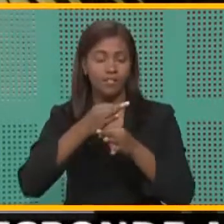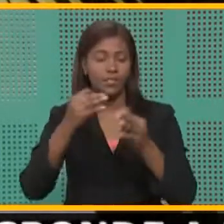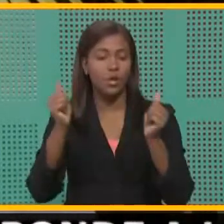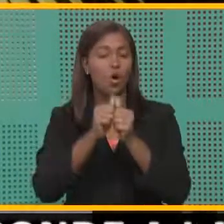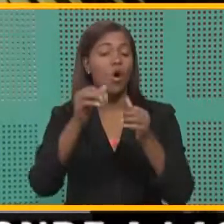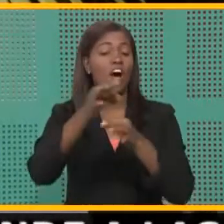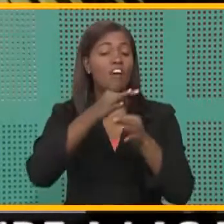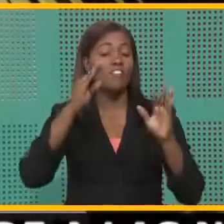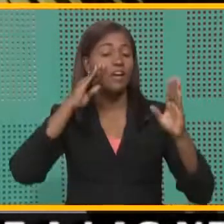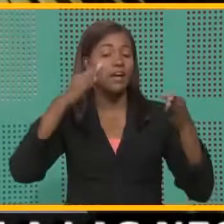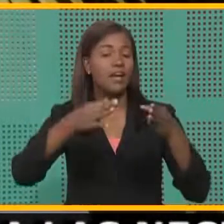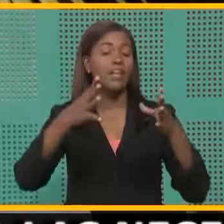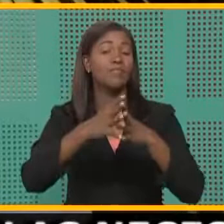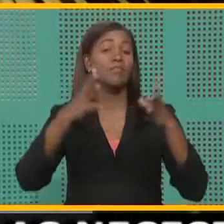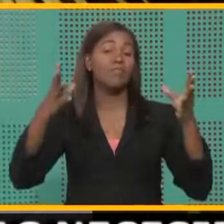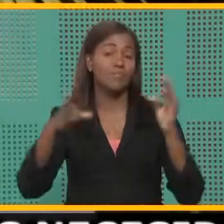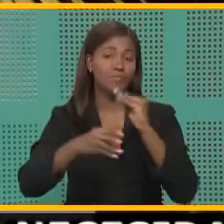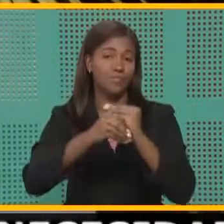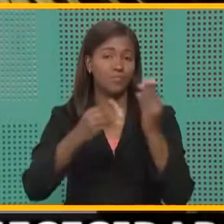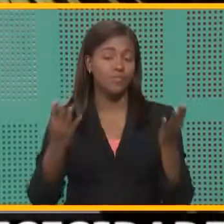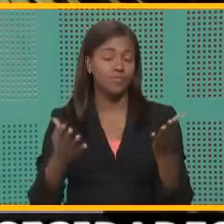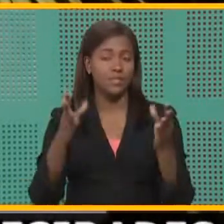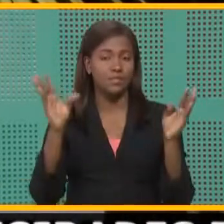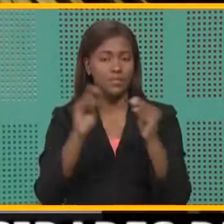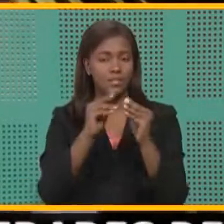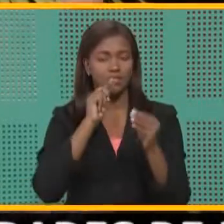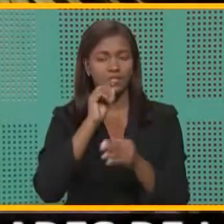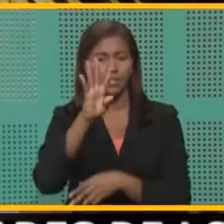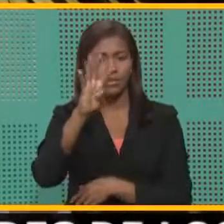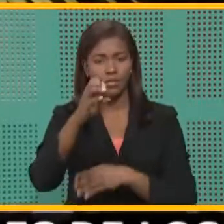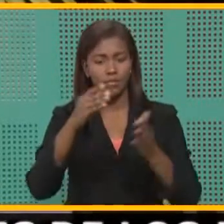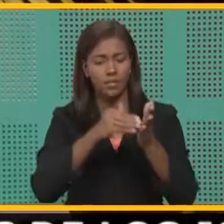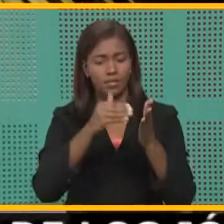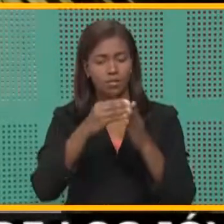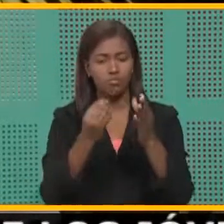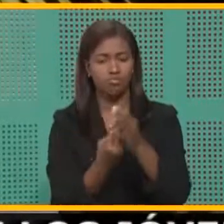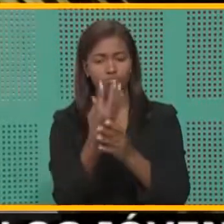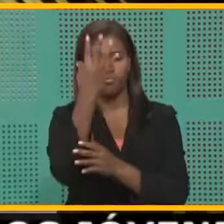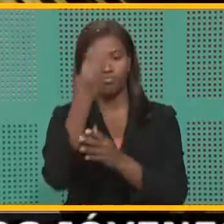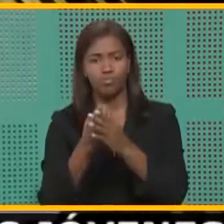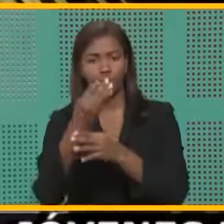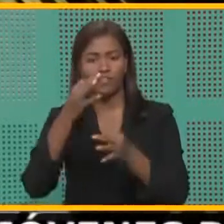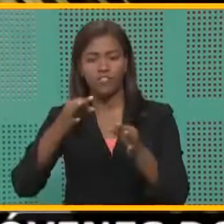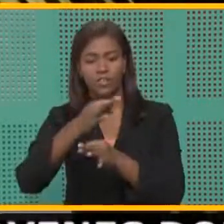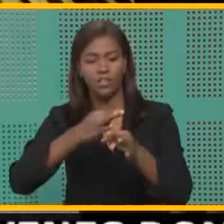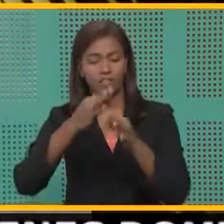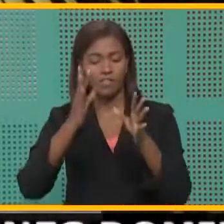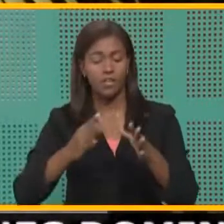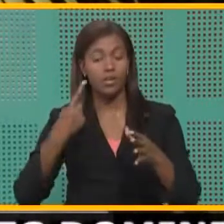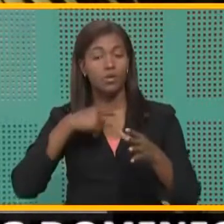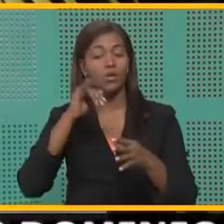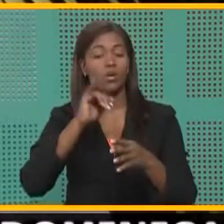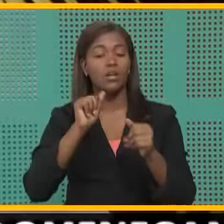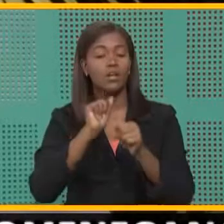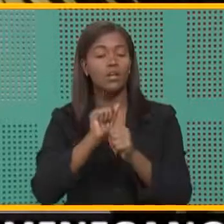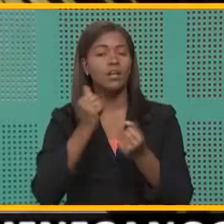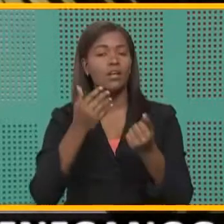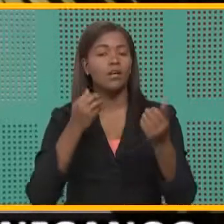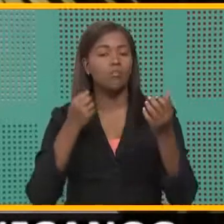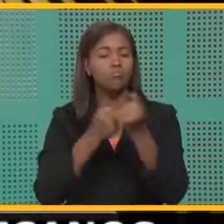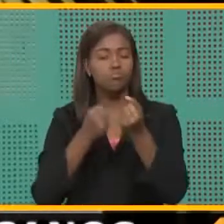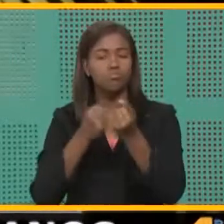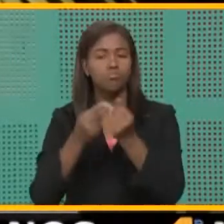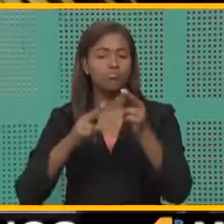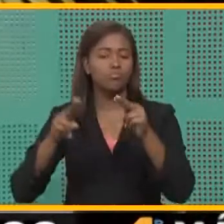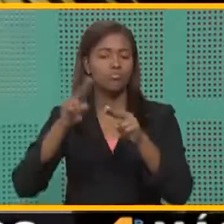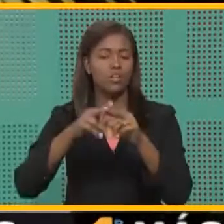el café ha sido la mayoría, más de 40 millones de plantas de café, y con esto estamos contribuyendo a la renovación